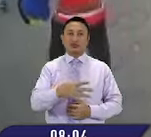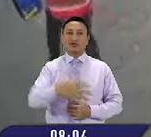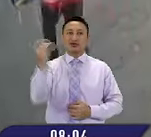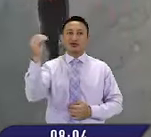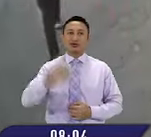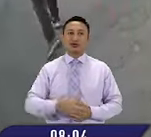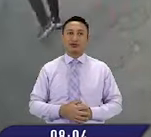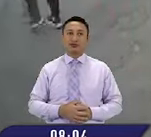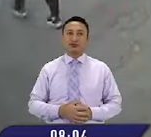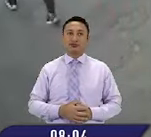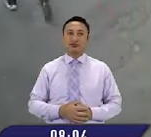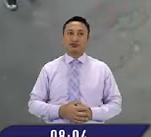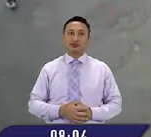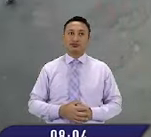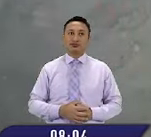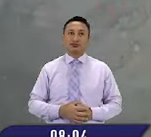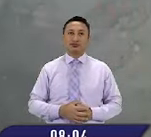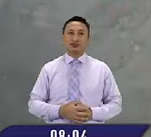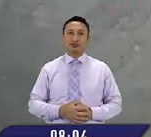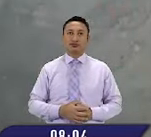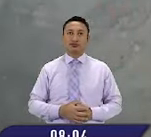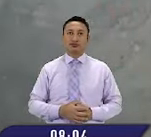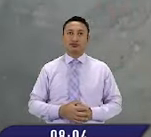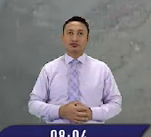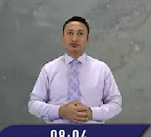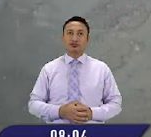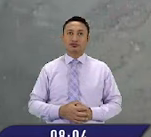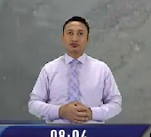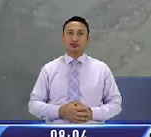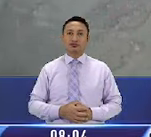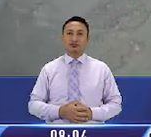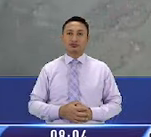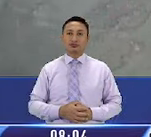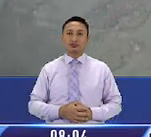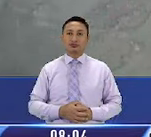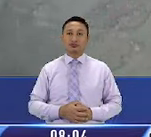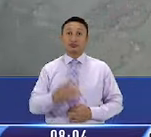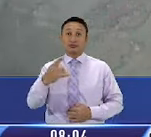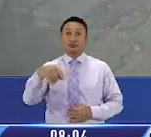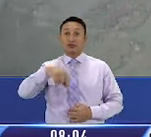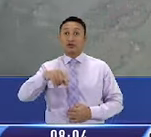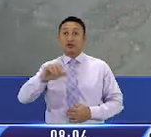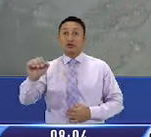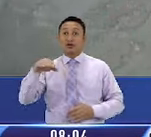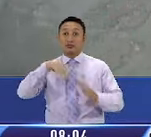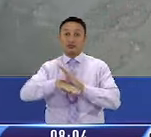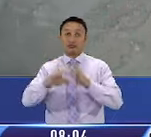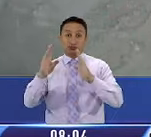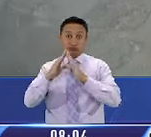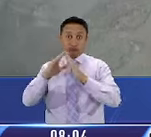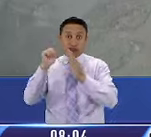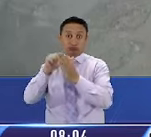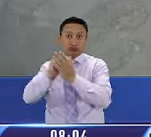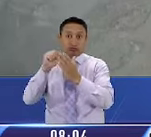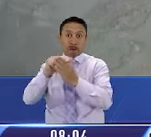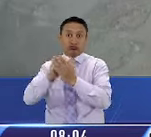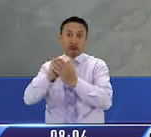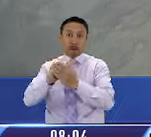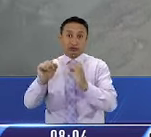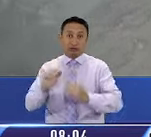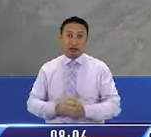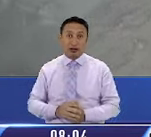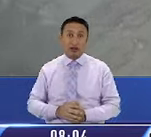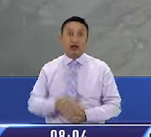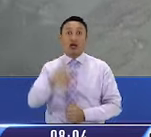liviano vehículo y otro se fue corriendo. La víctima, visiblemente afectada, trata de ingresar al conjunto, pero nadie le abre.